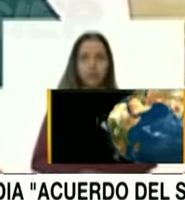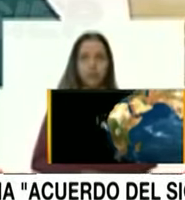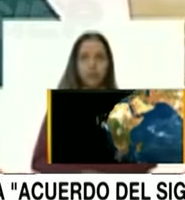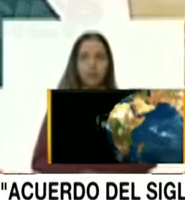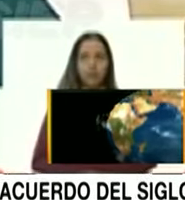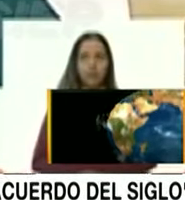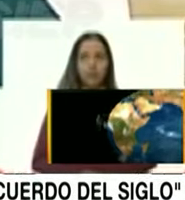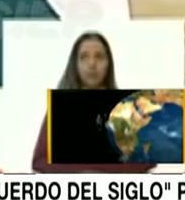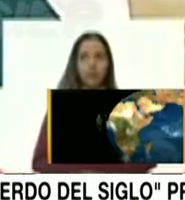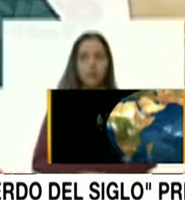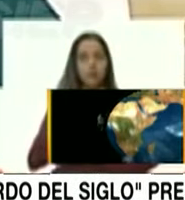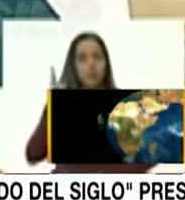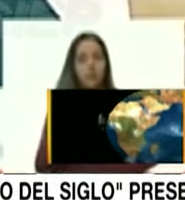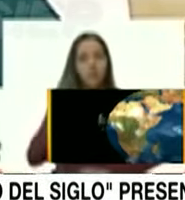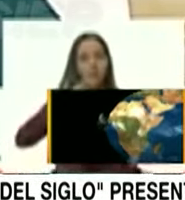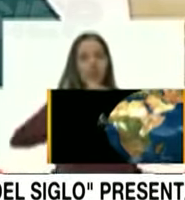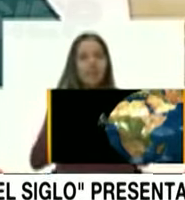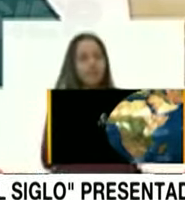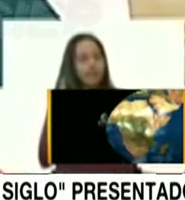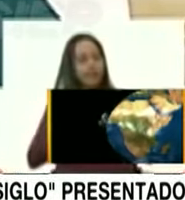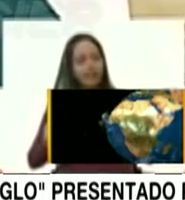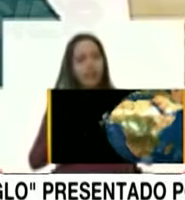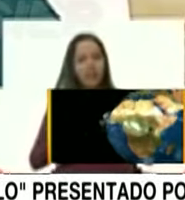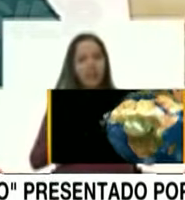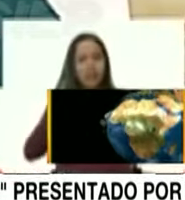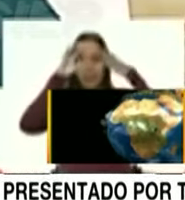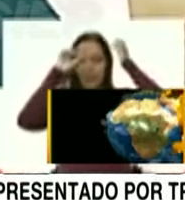llegó para ser una extraordinaria embajadora